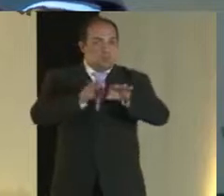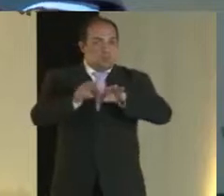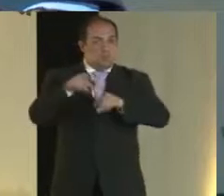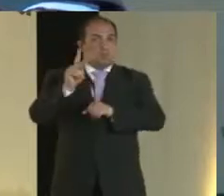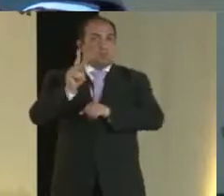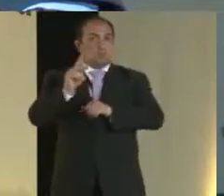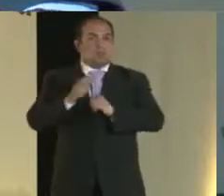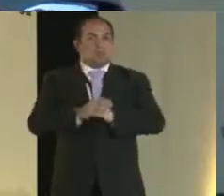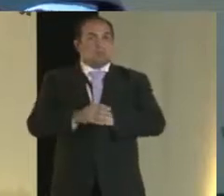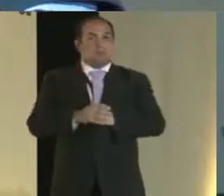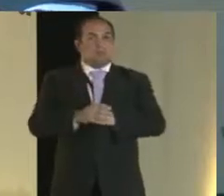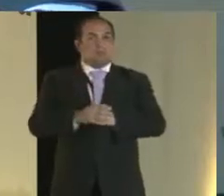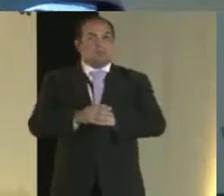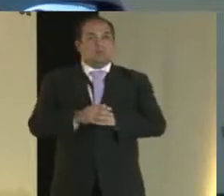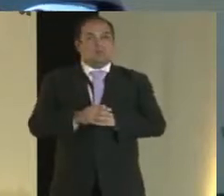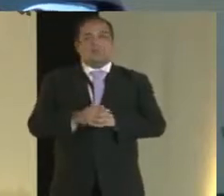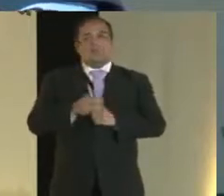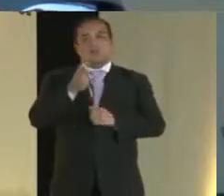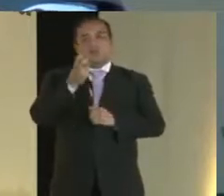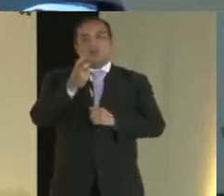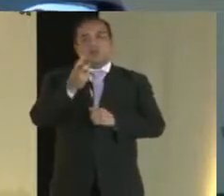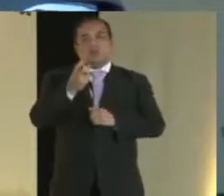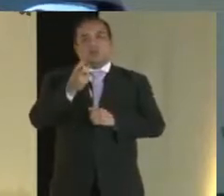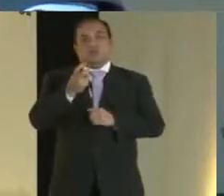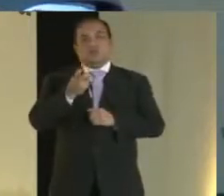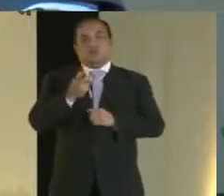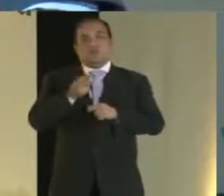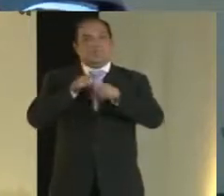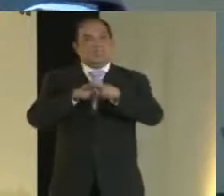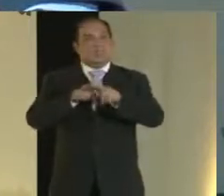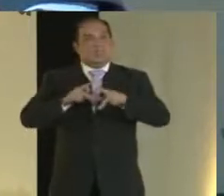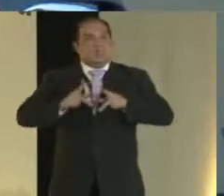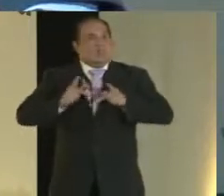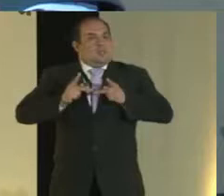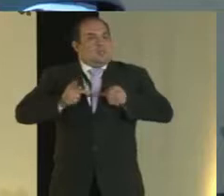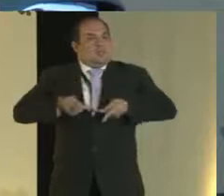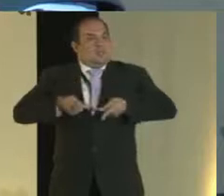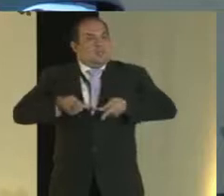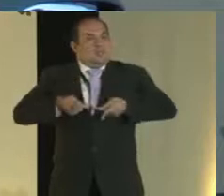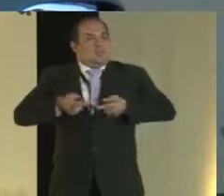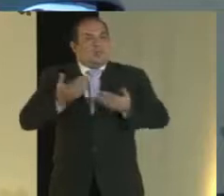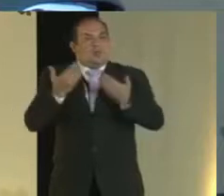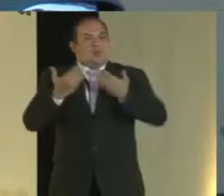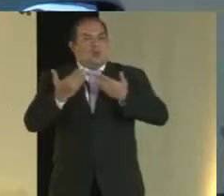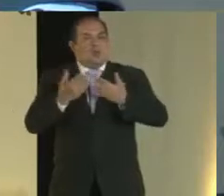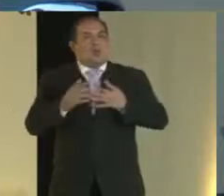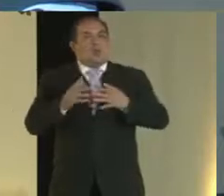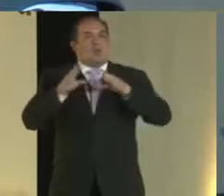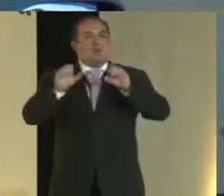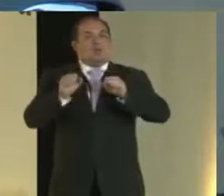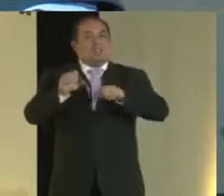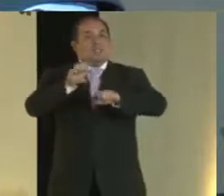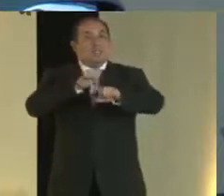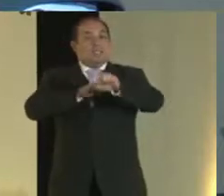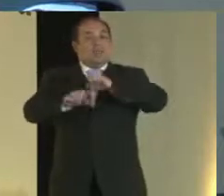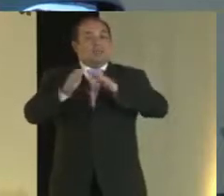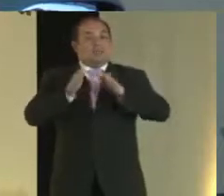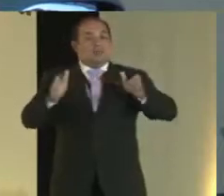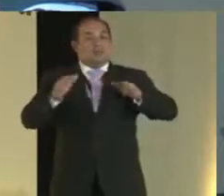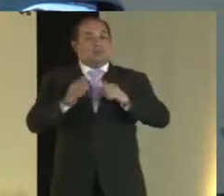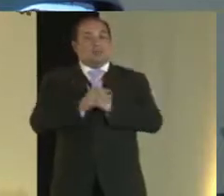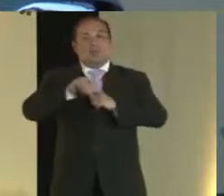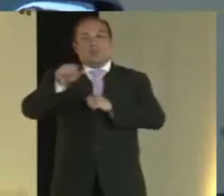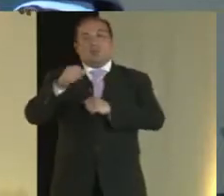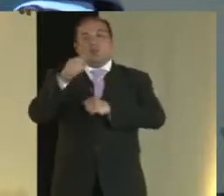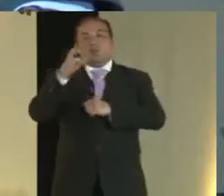Sin embargo, esta tendencia es todavía débil, muy débil, frente al poder de las grandes corporaciones